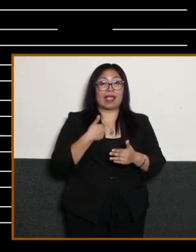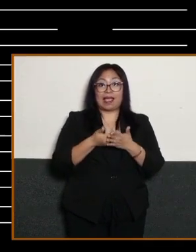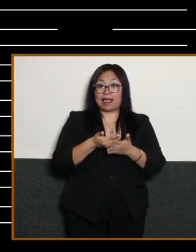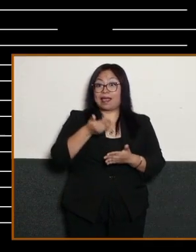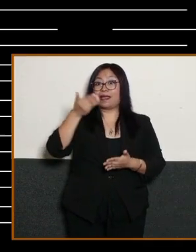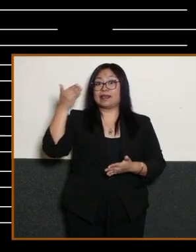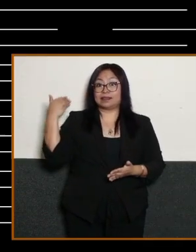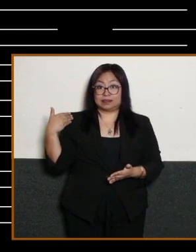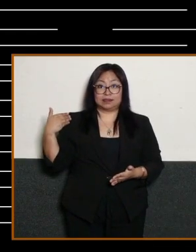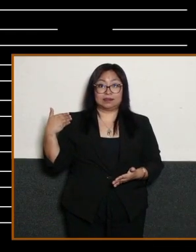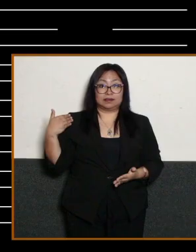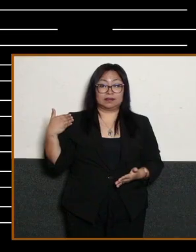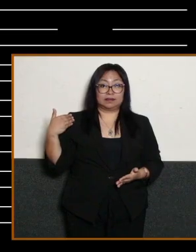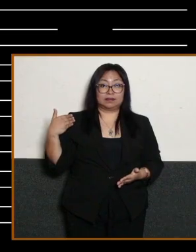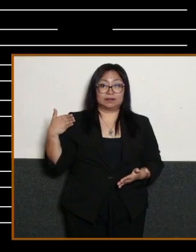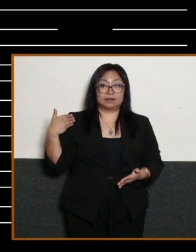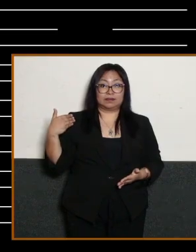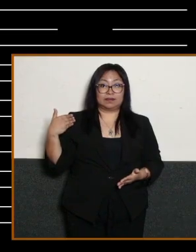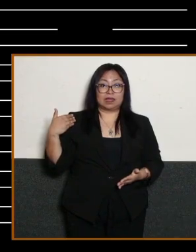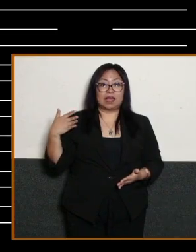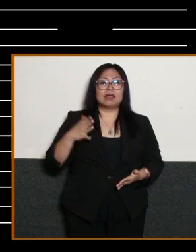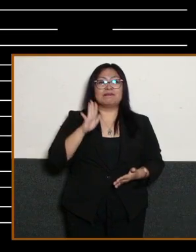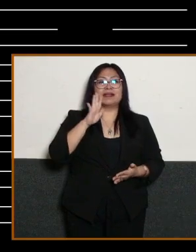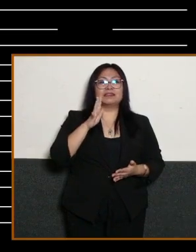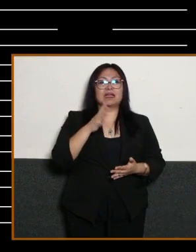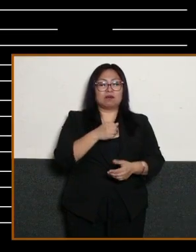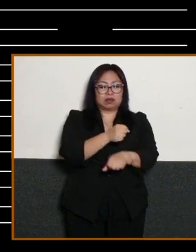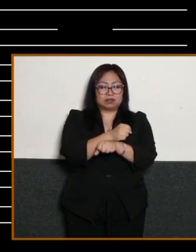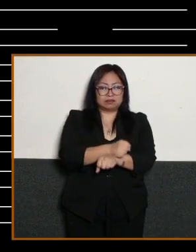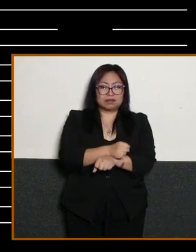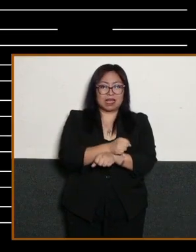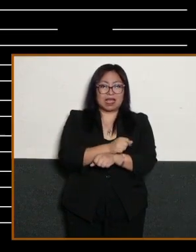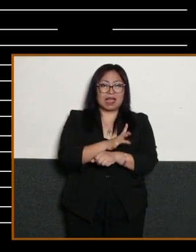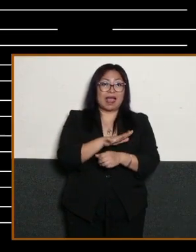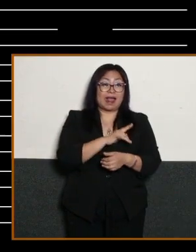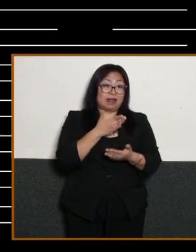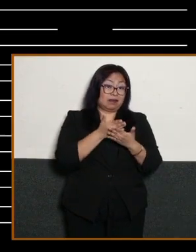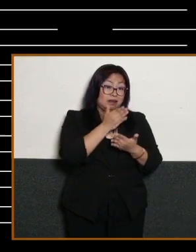Antes, la esclavitud era legal.